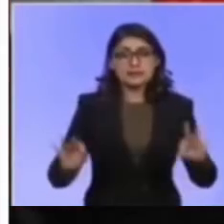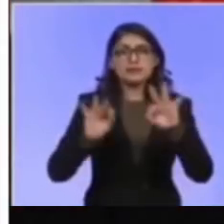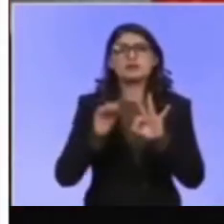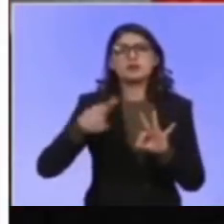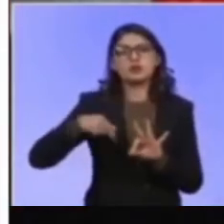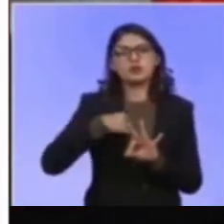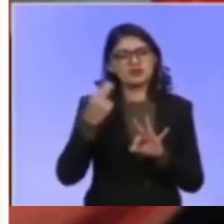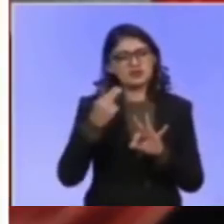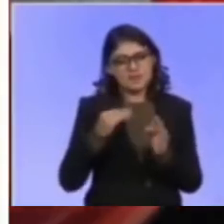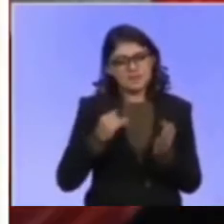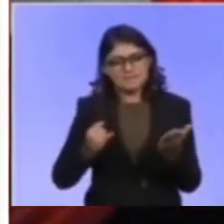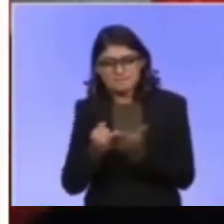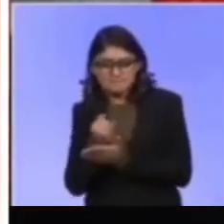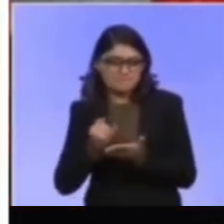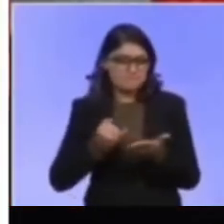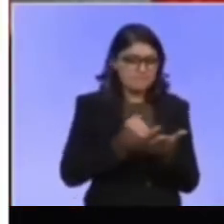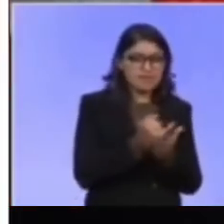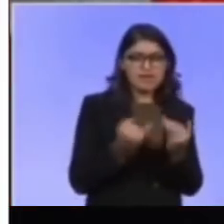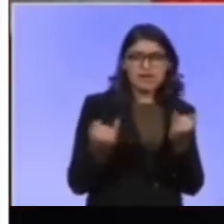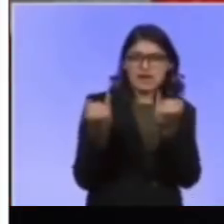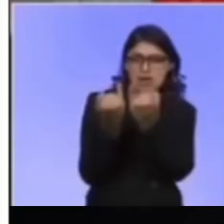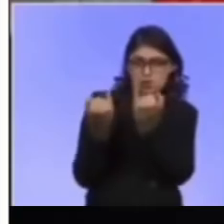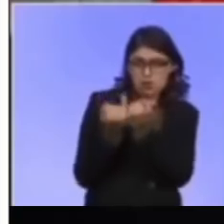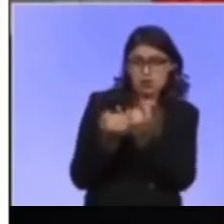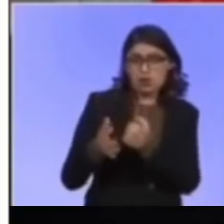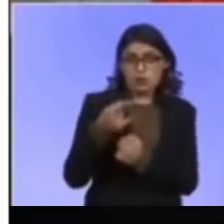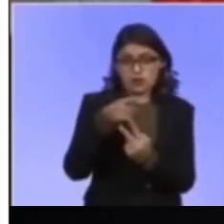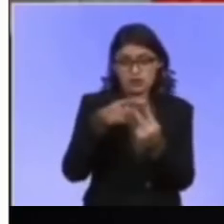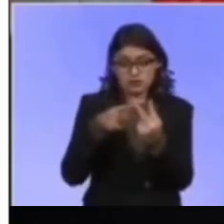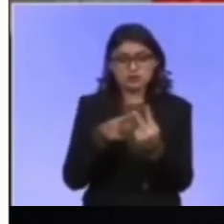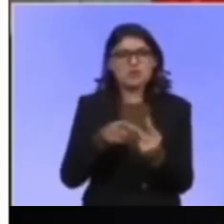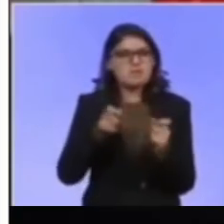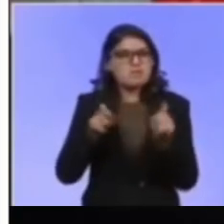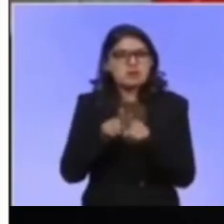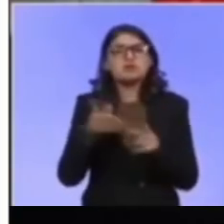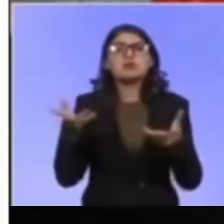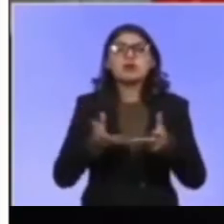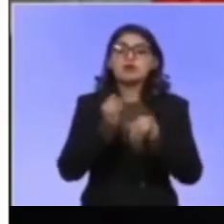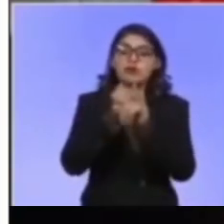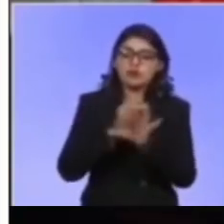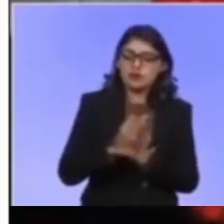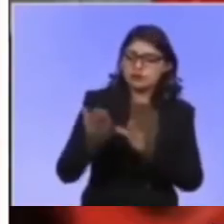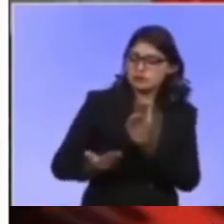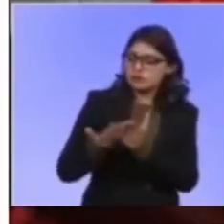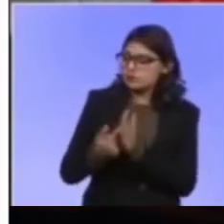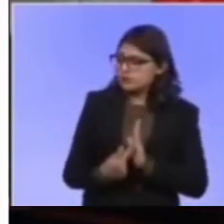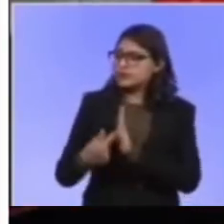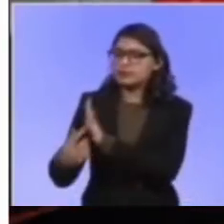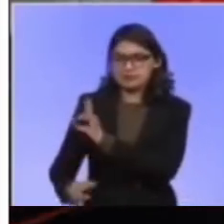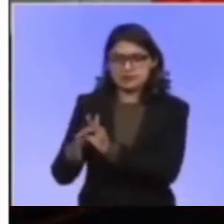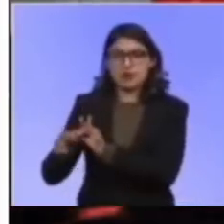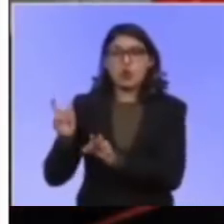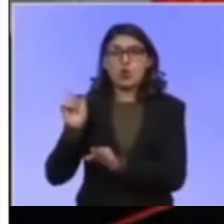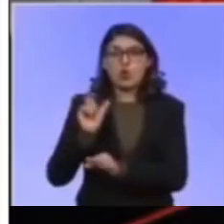y ser votados al menos que un juez no salga nos haya quitado esos derechos así están las